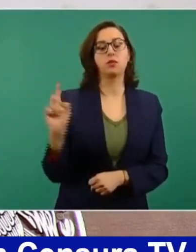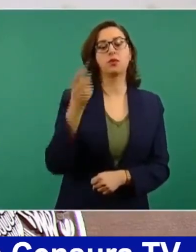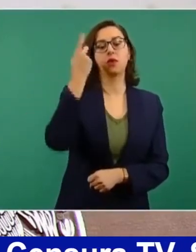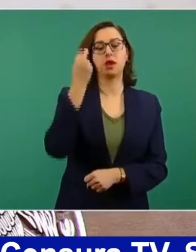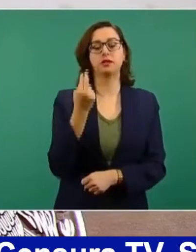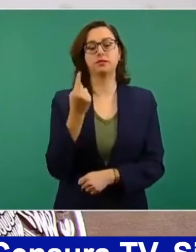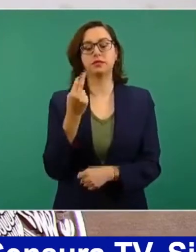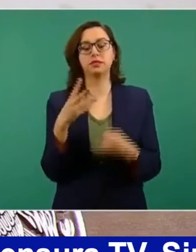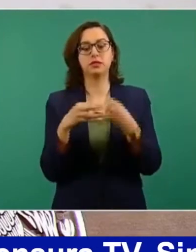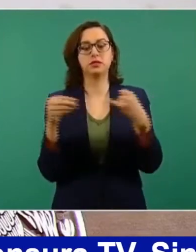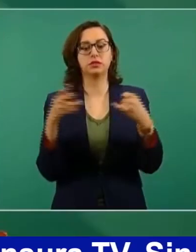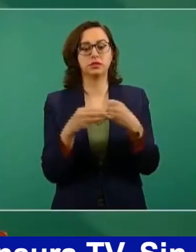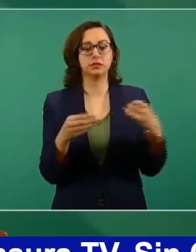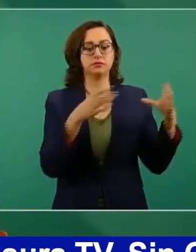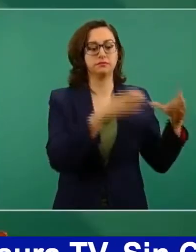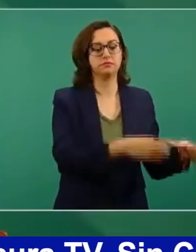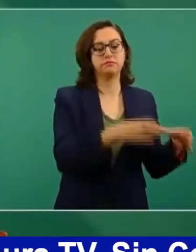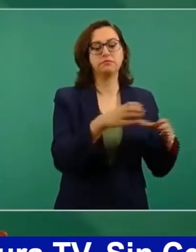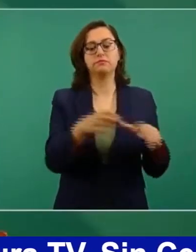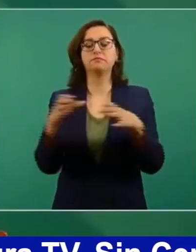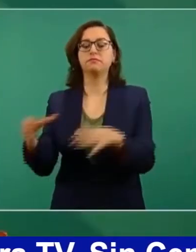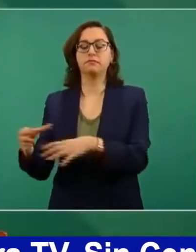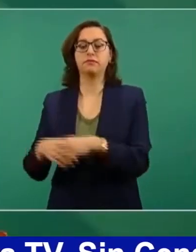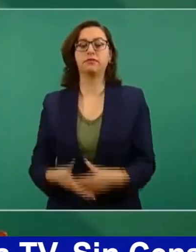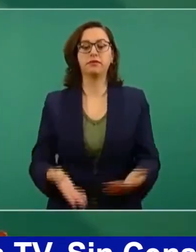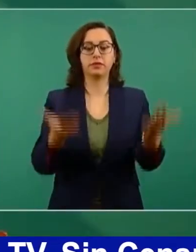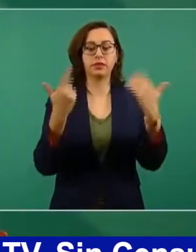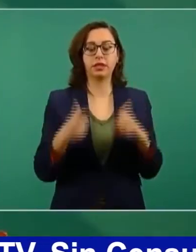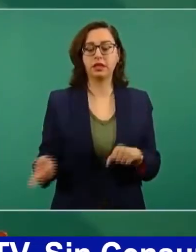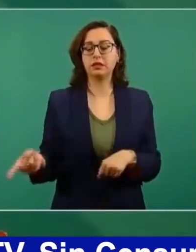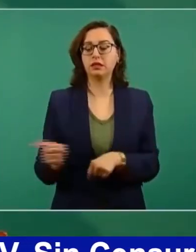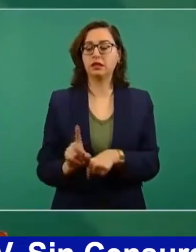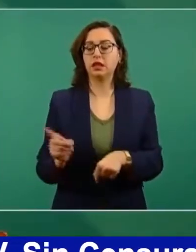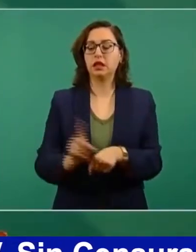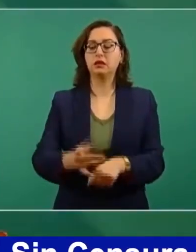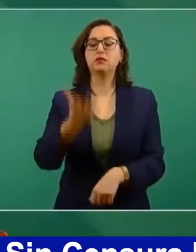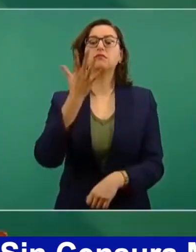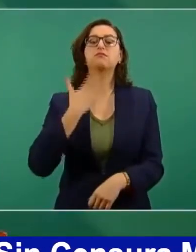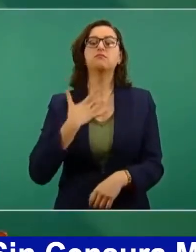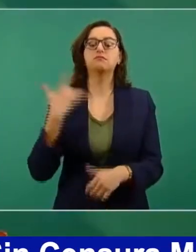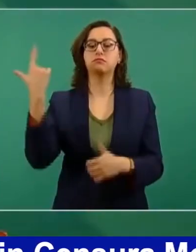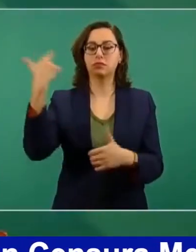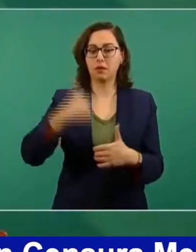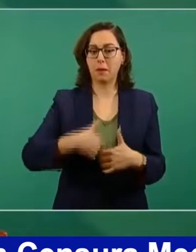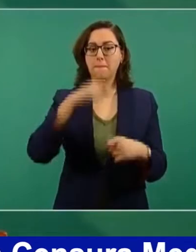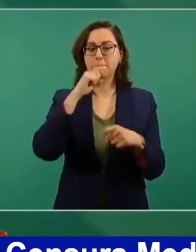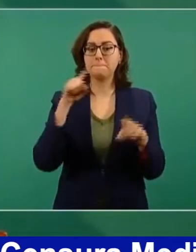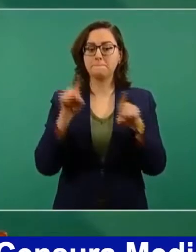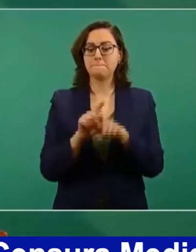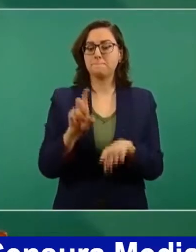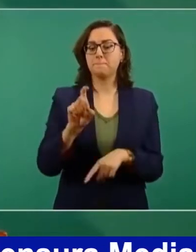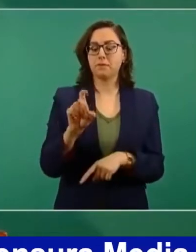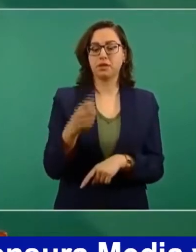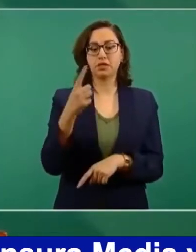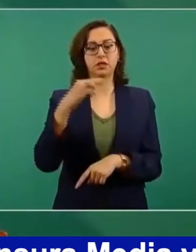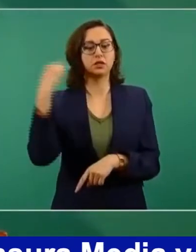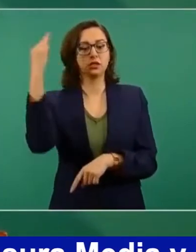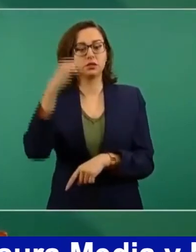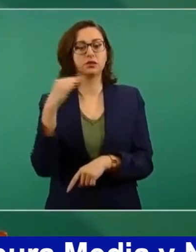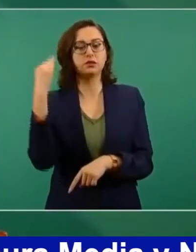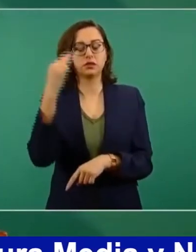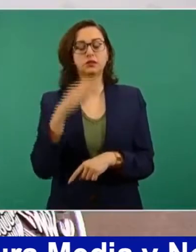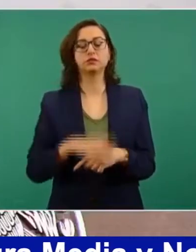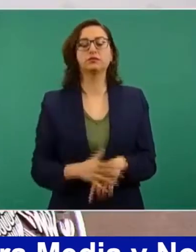$59.25 por barril. En el caso de los precios promedio diarios por combustible, con corte también al 31 de marzo, tenemos el precio